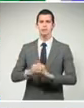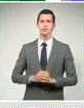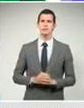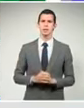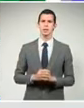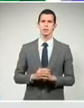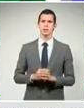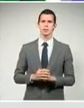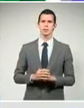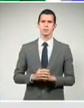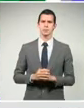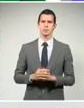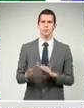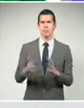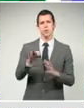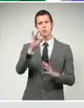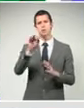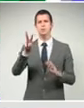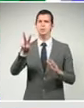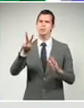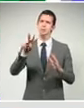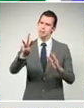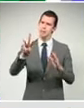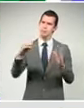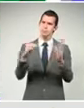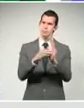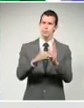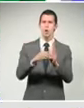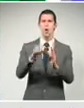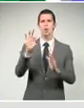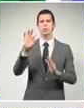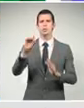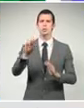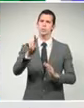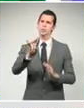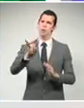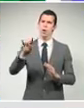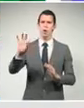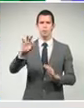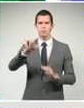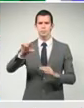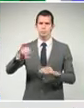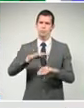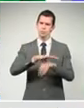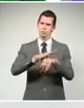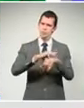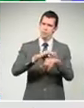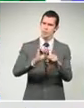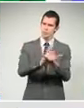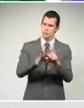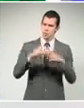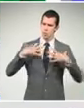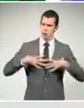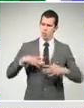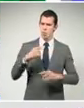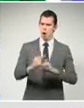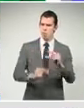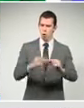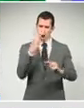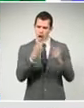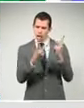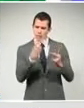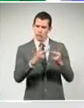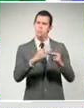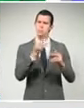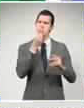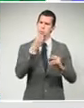73.089 pacientes, se han recuperado de la COVID-19. Lamentamos al inicio de la conferencia